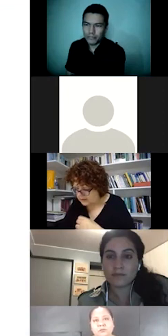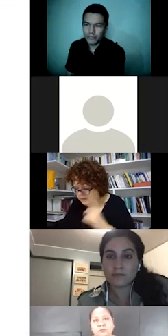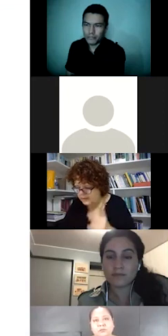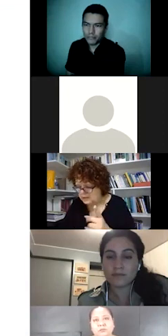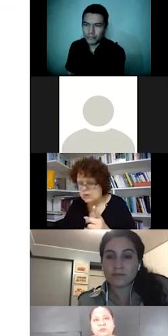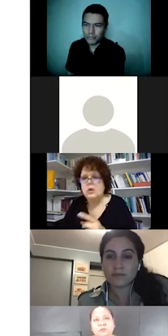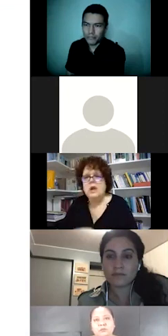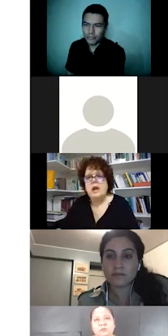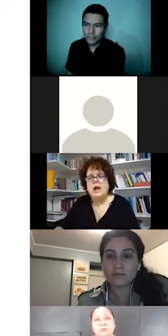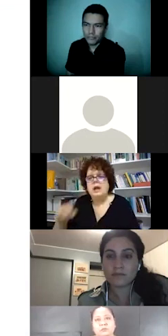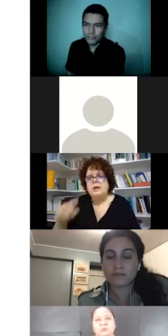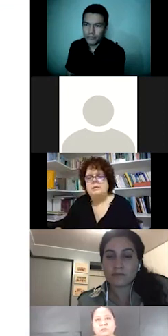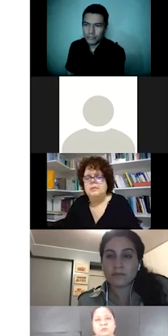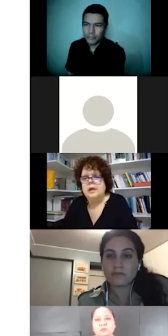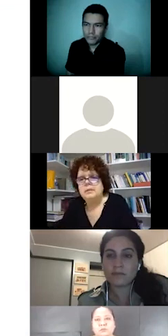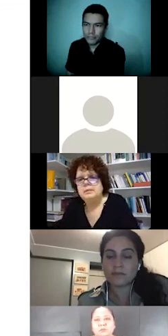enfrenta el sordo.